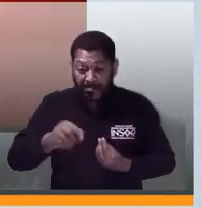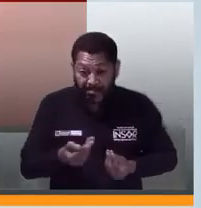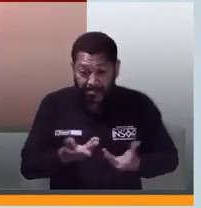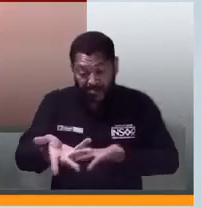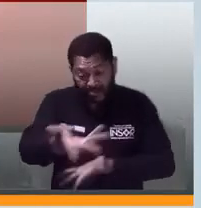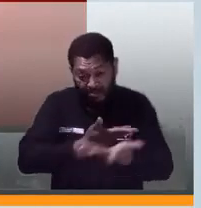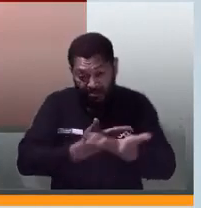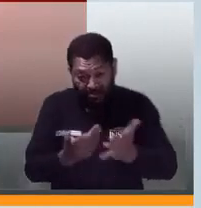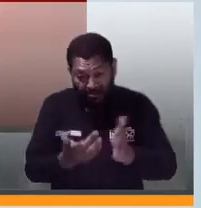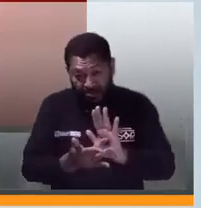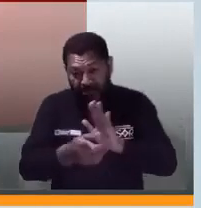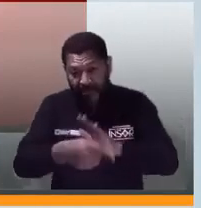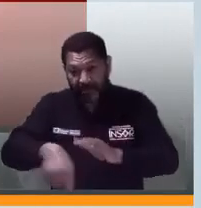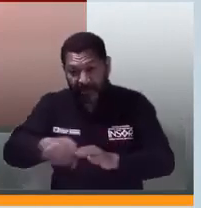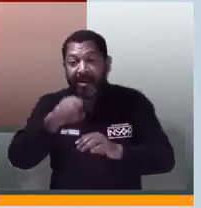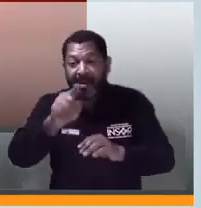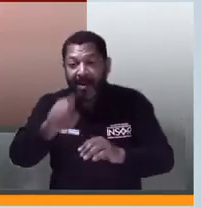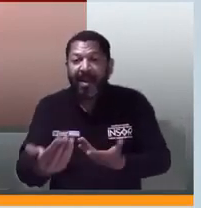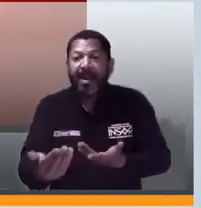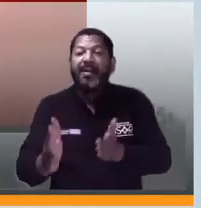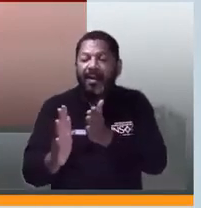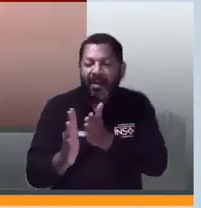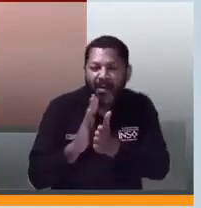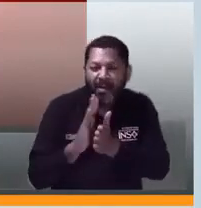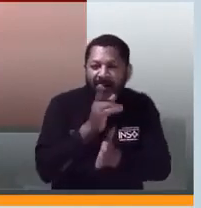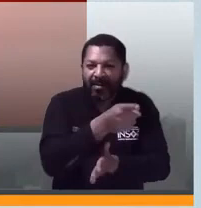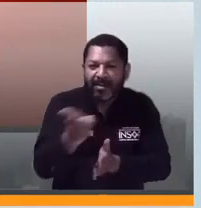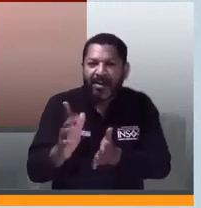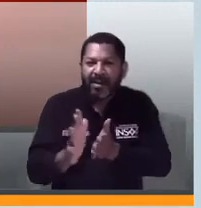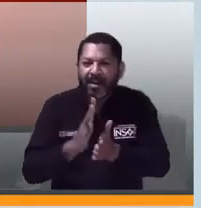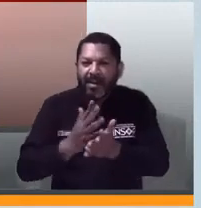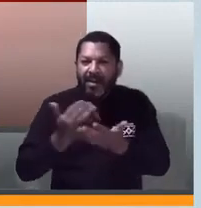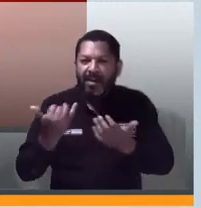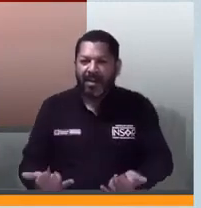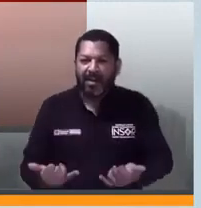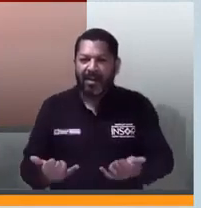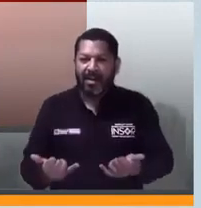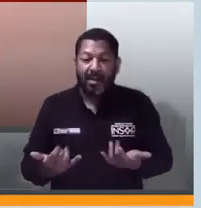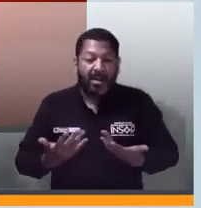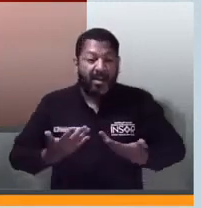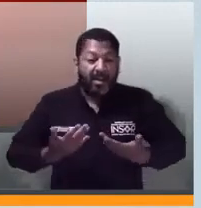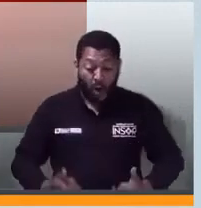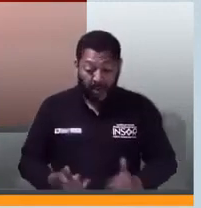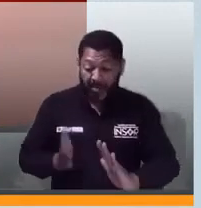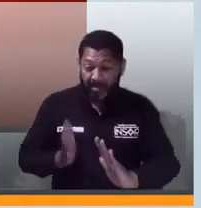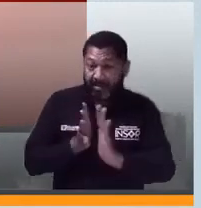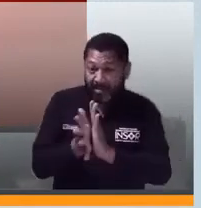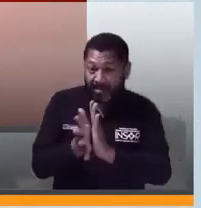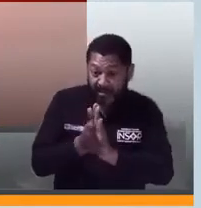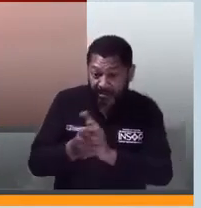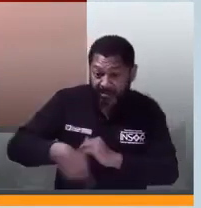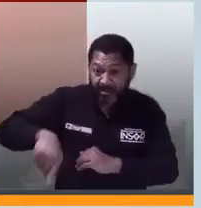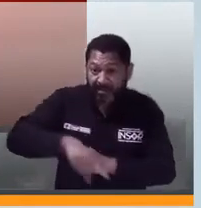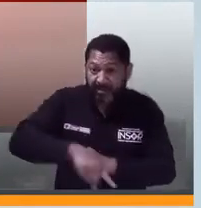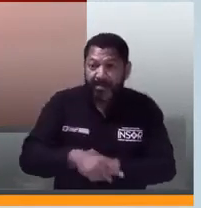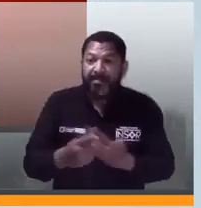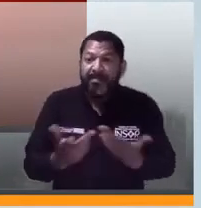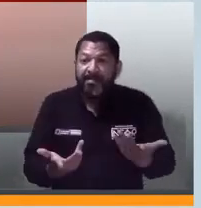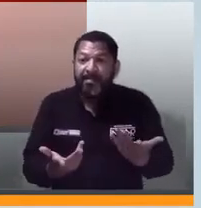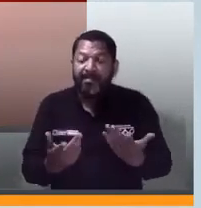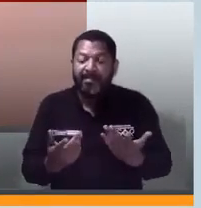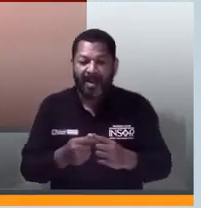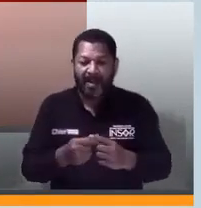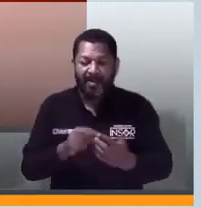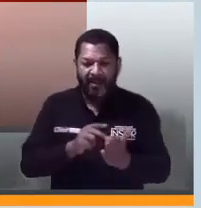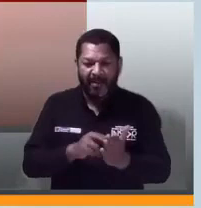con ustedes para que ustedes nos compartan información. Acá tenemos, desde la información que les vamos a compartir,